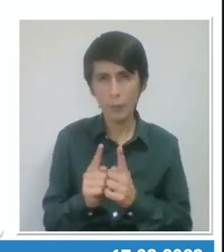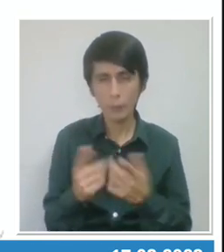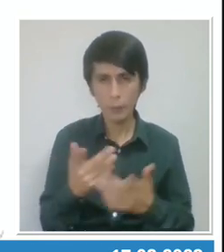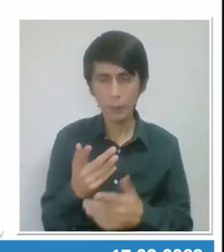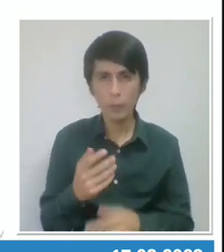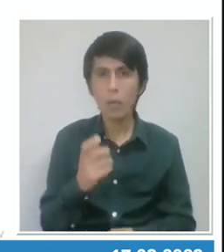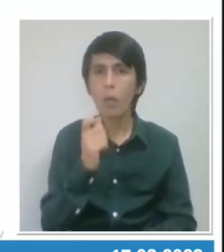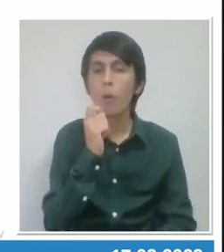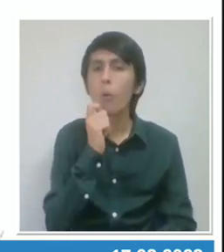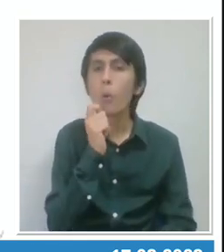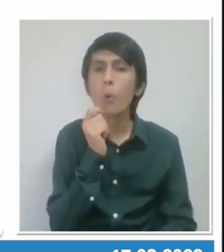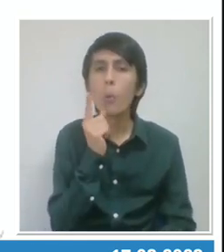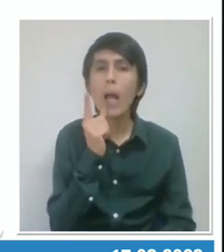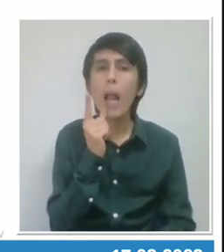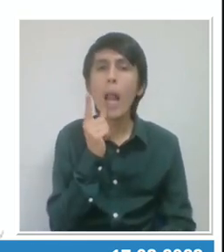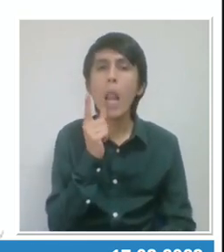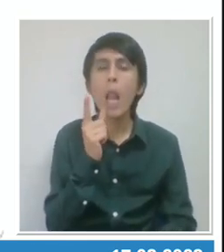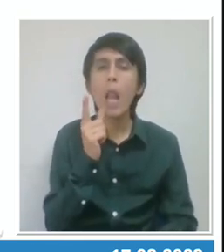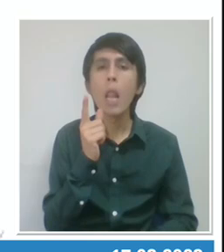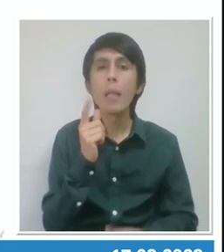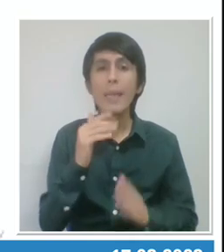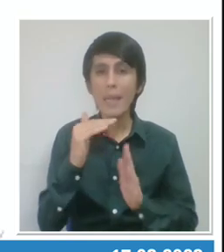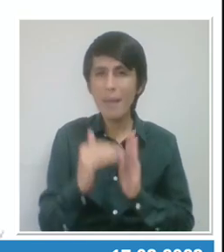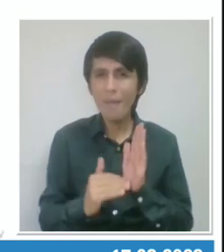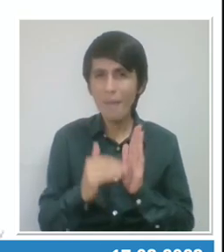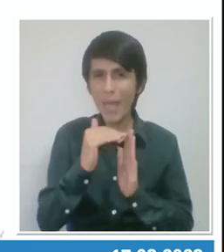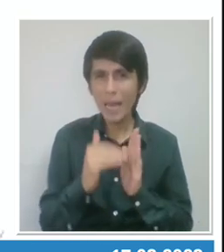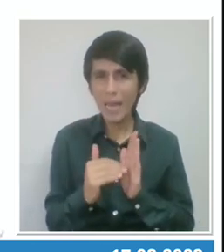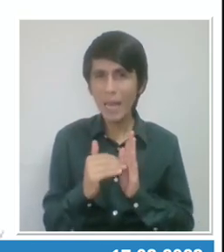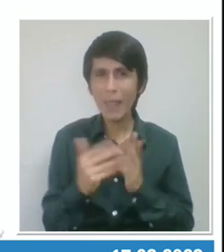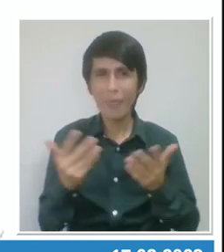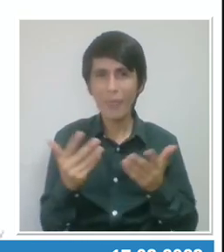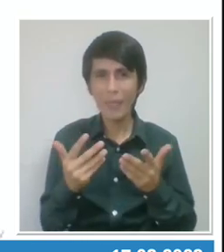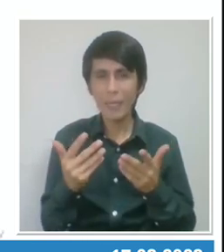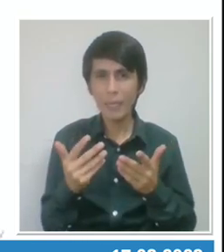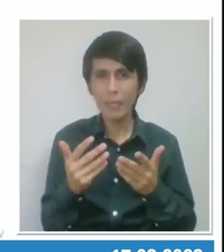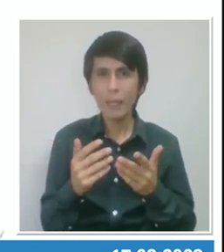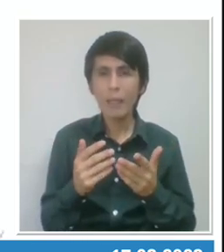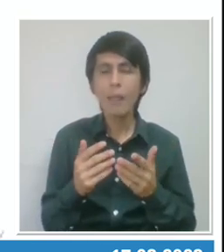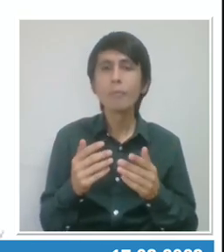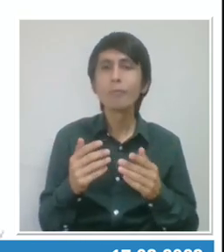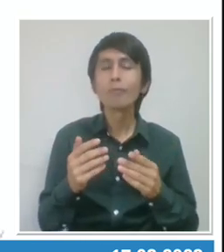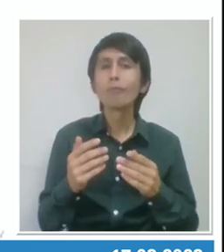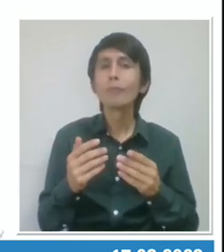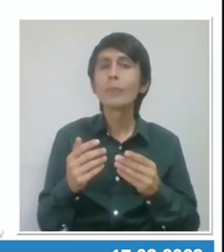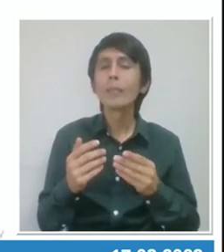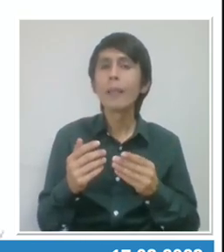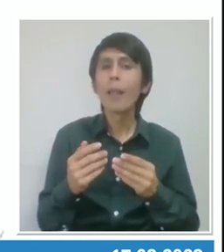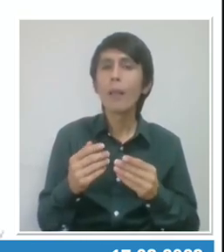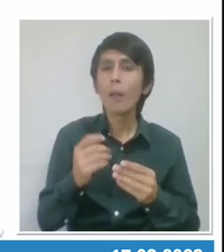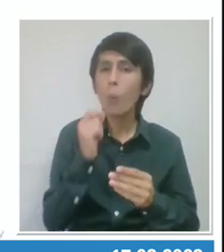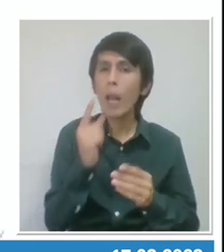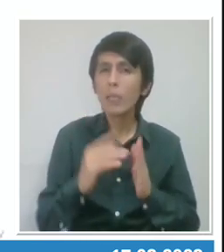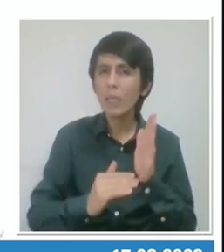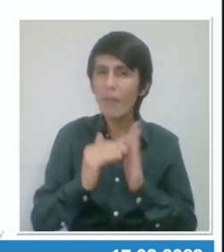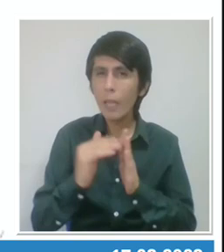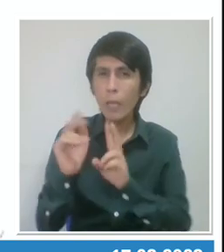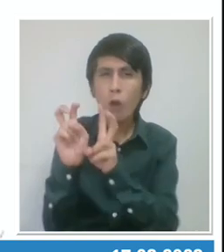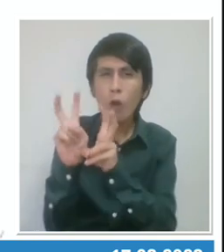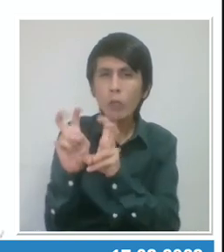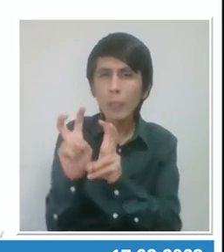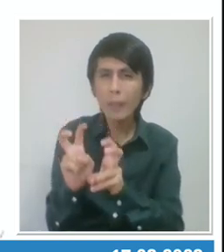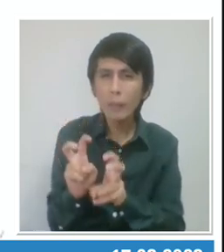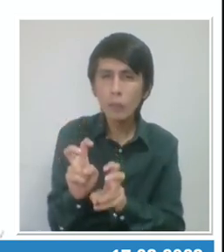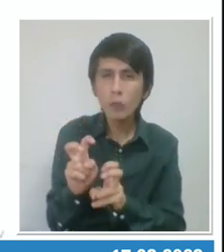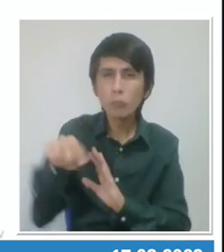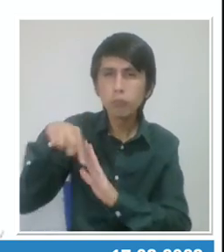el nivel de densificación, ¿no? Y esta pregunta me parece bien relevante porque es una pregunta que uno